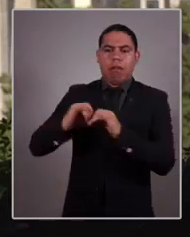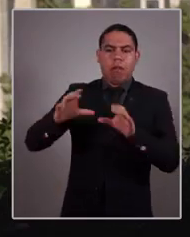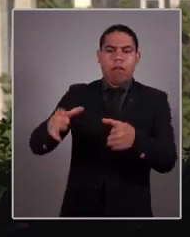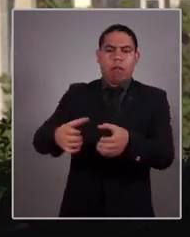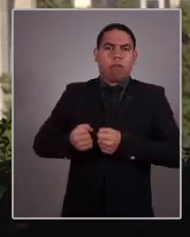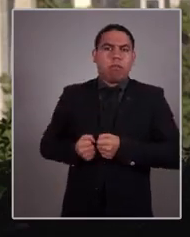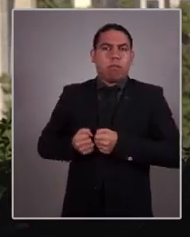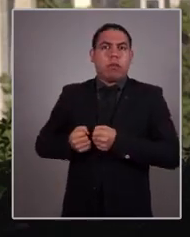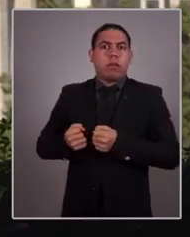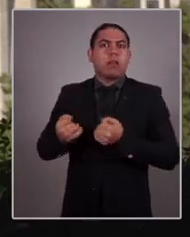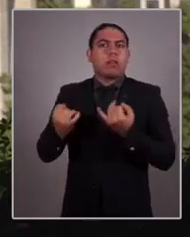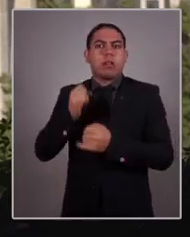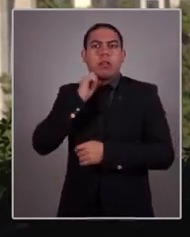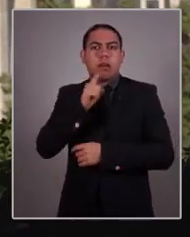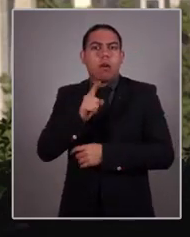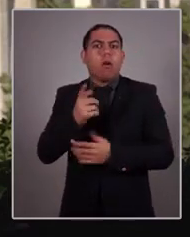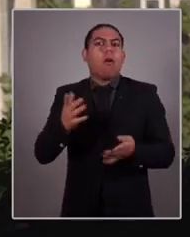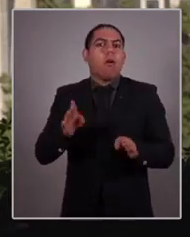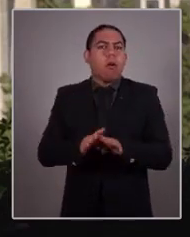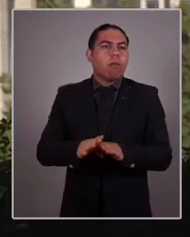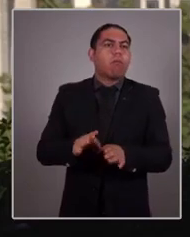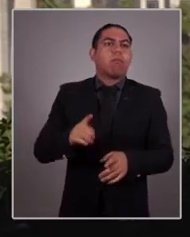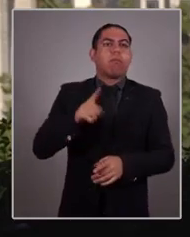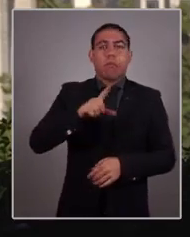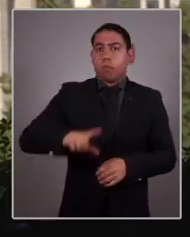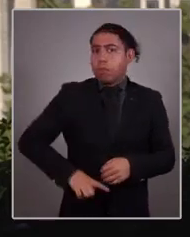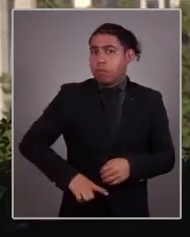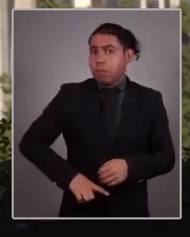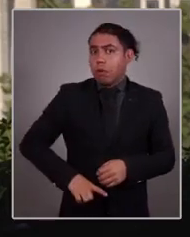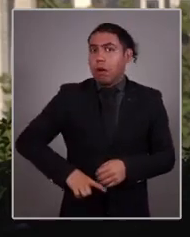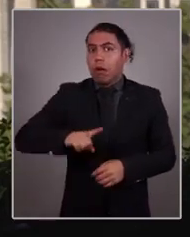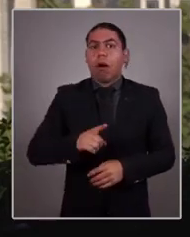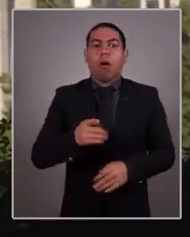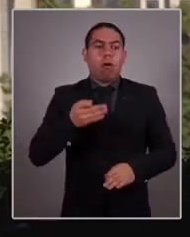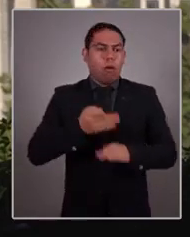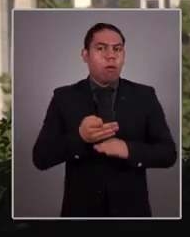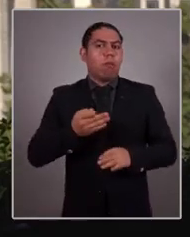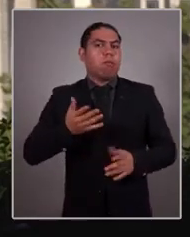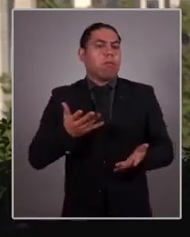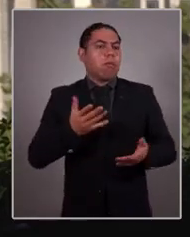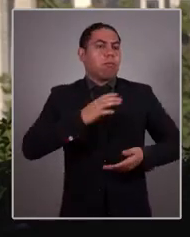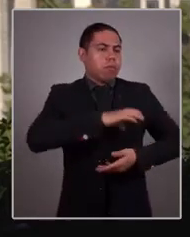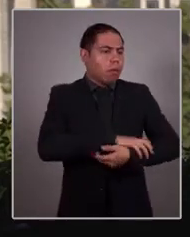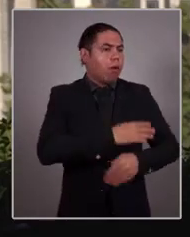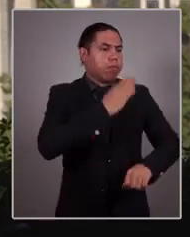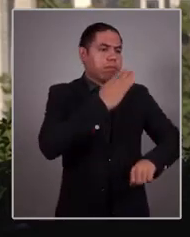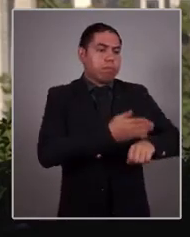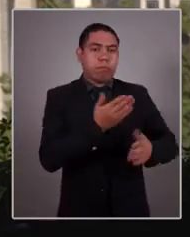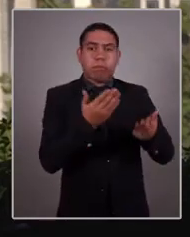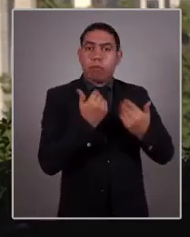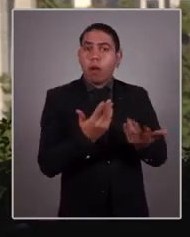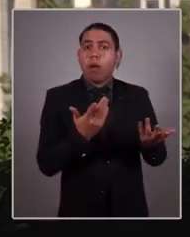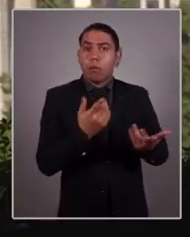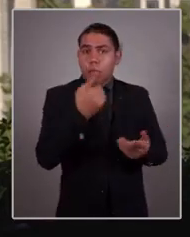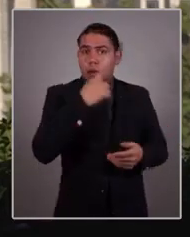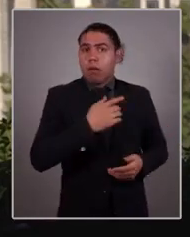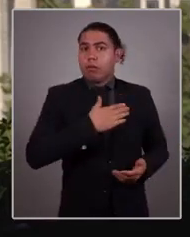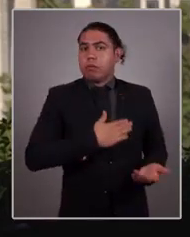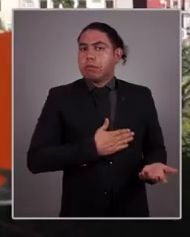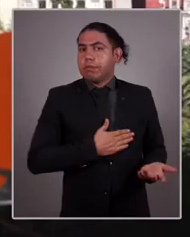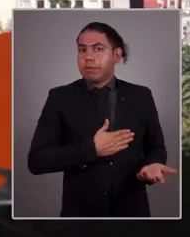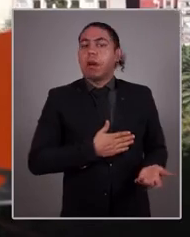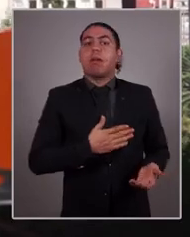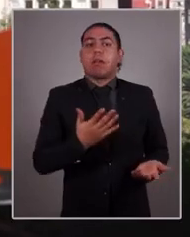la corrupción y sacaron al país, pero tampoco el pasado de un gobierno que hoy se ha dedicado a construir pactos de impunidad y hacer un uso selectivo de la